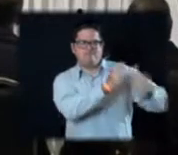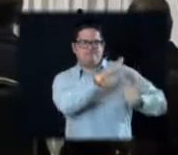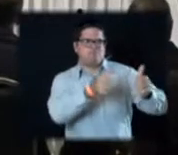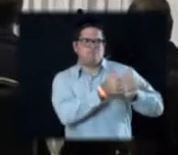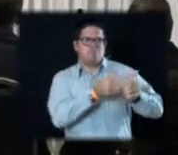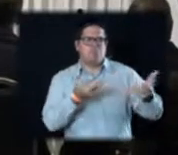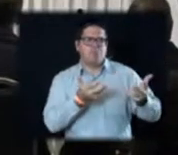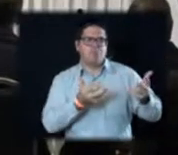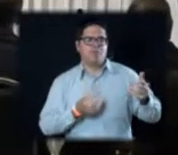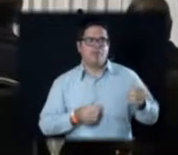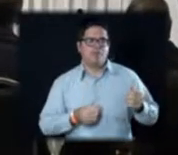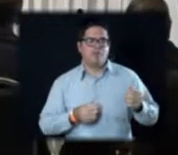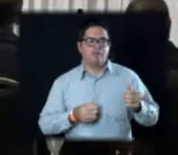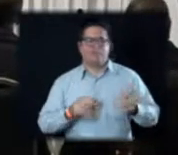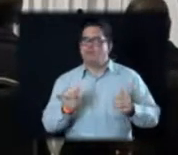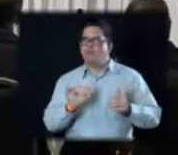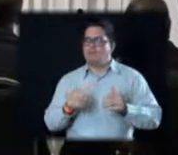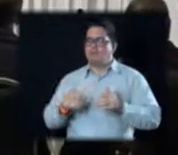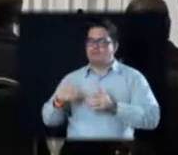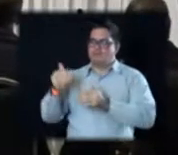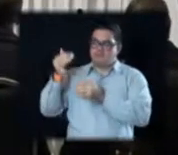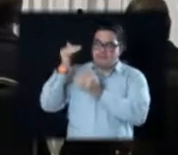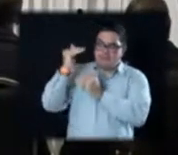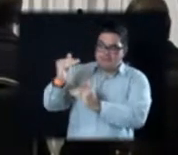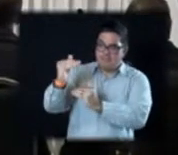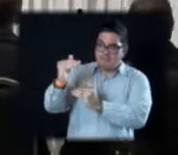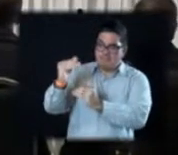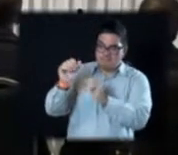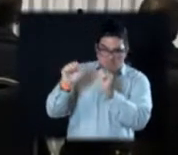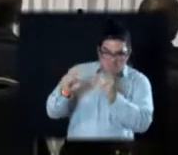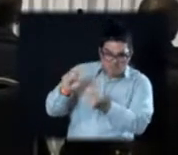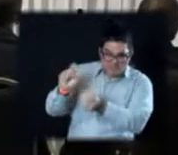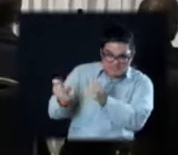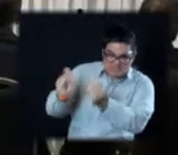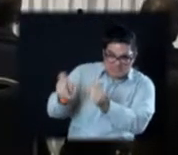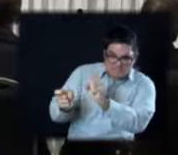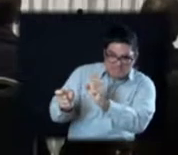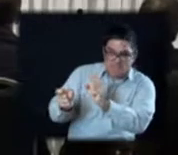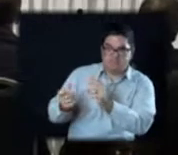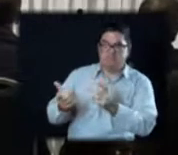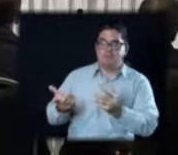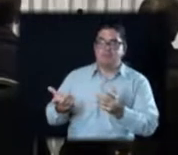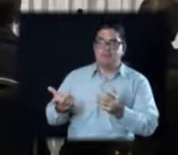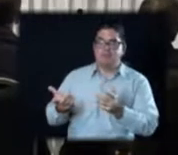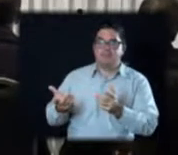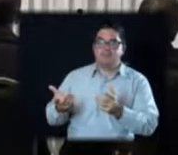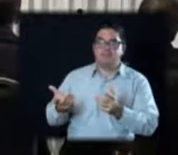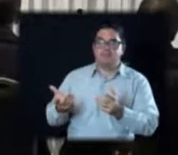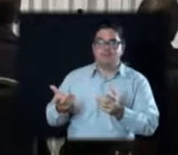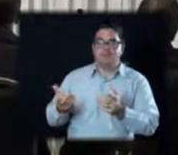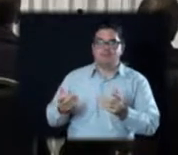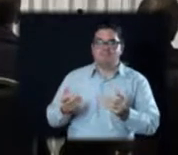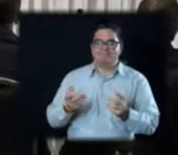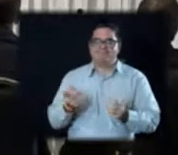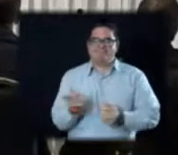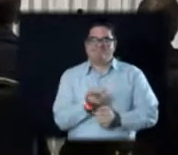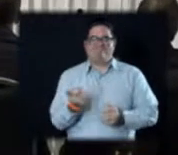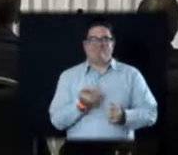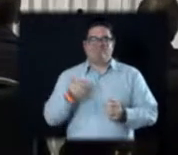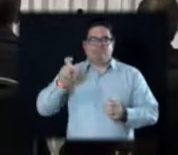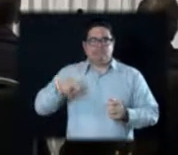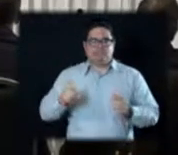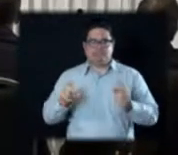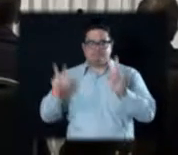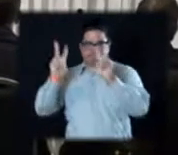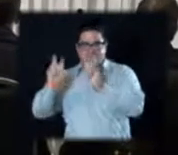qué, y restringido con una restricción que puede ser modificada o no. Porque eso va a estar